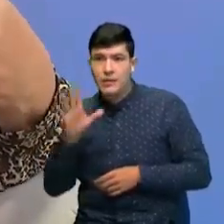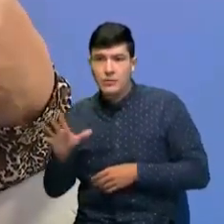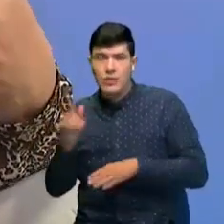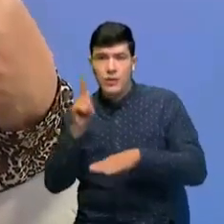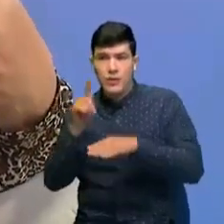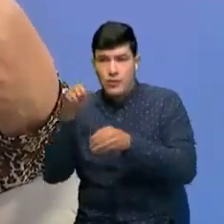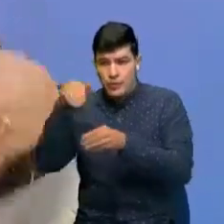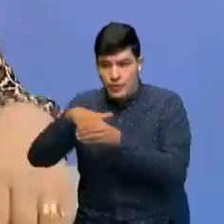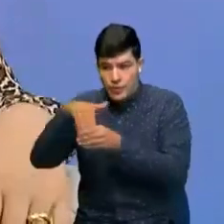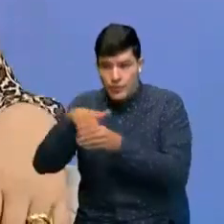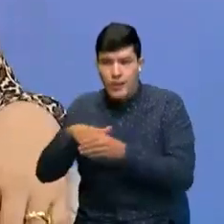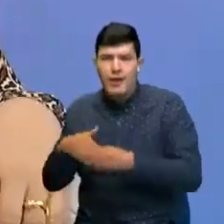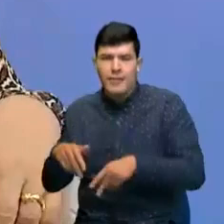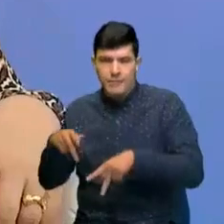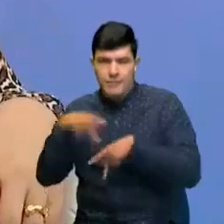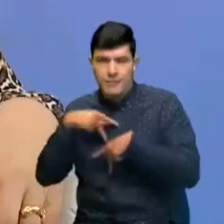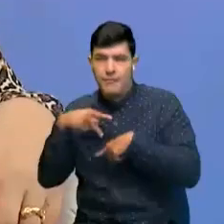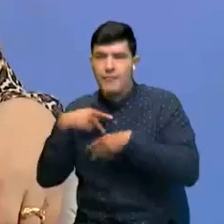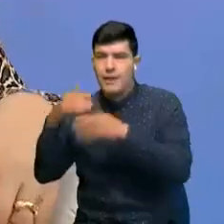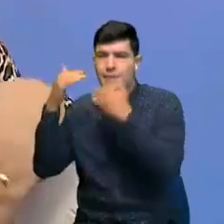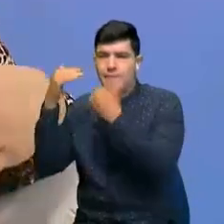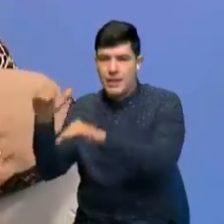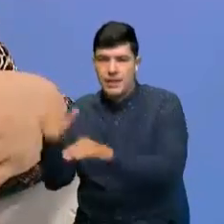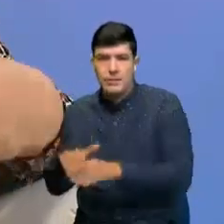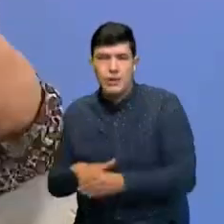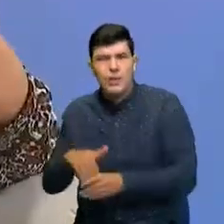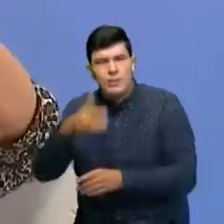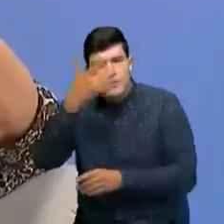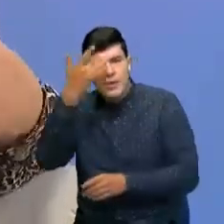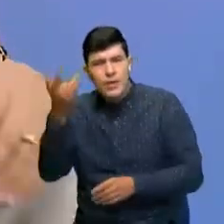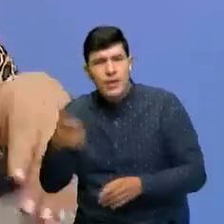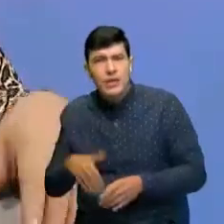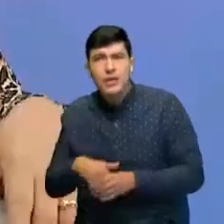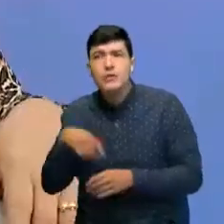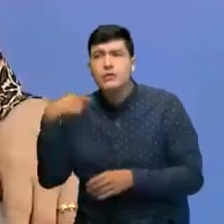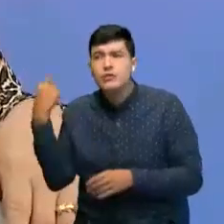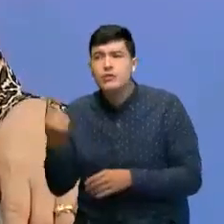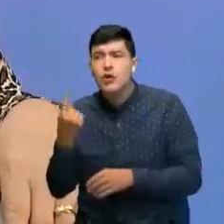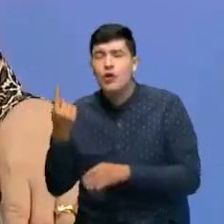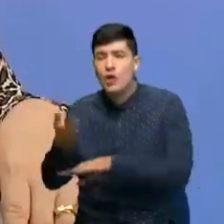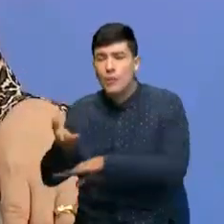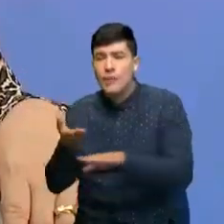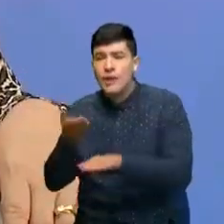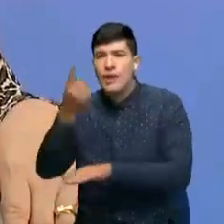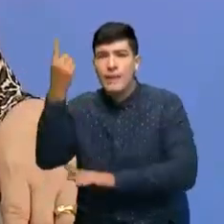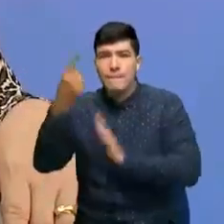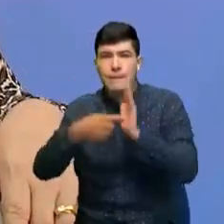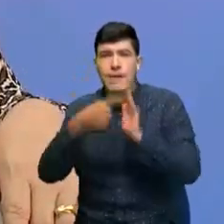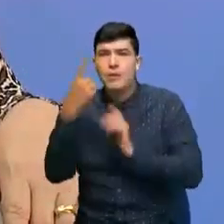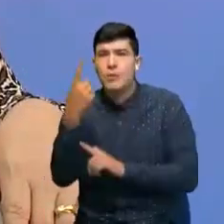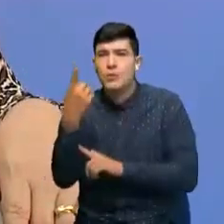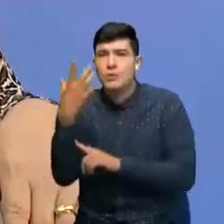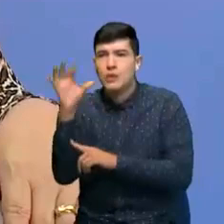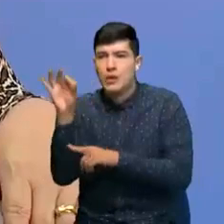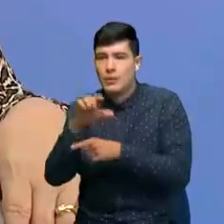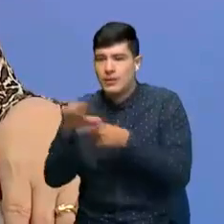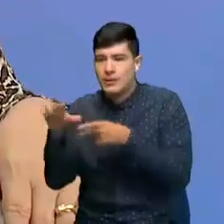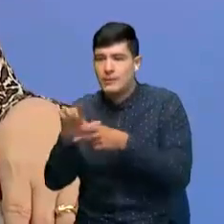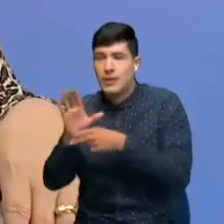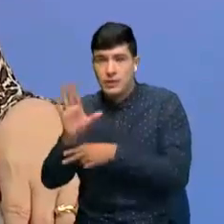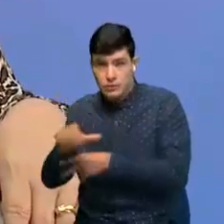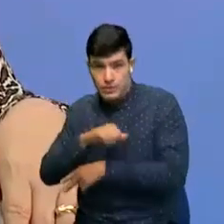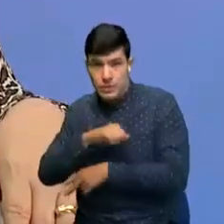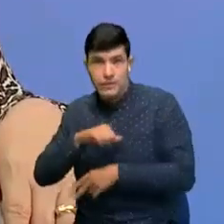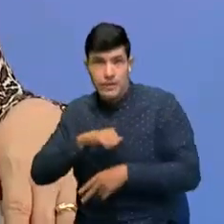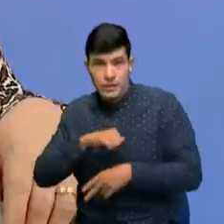las personas que cotizan con salario mínimo. ¿Por qué? Porque solo le exigen 1.150 semanas. En el privado.